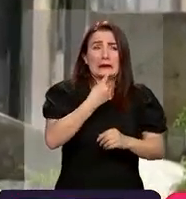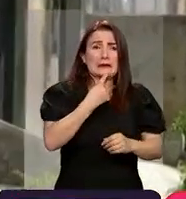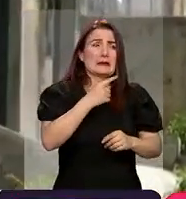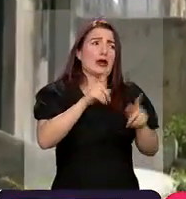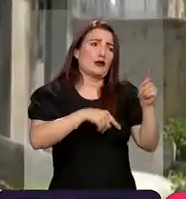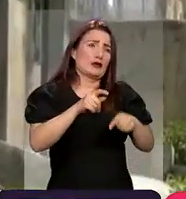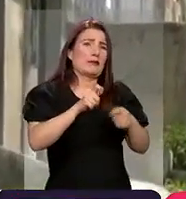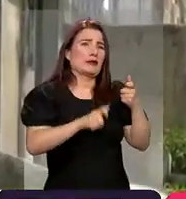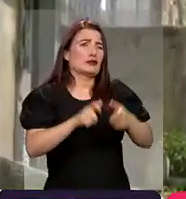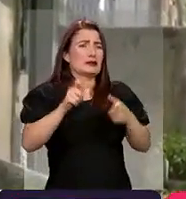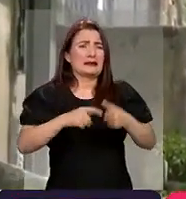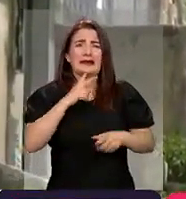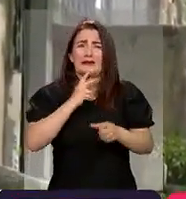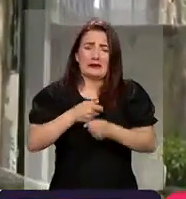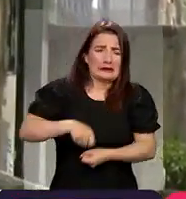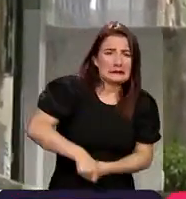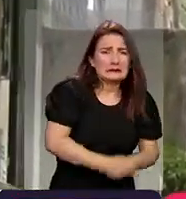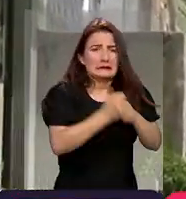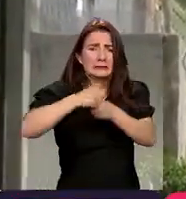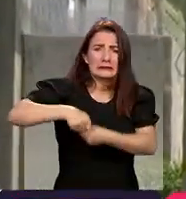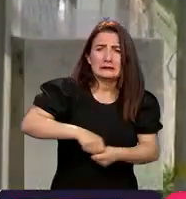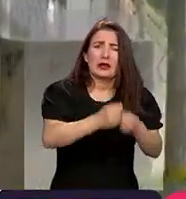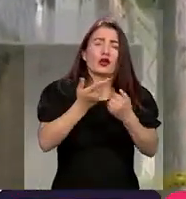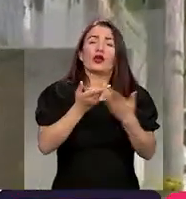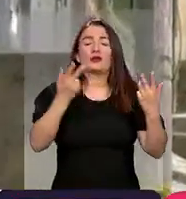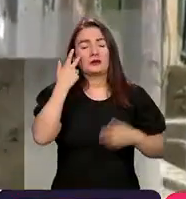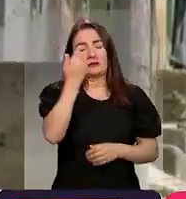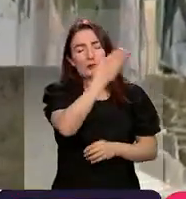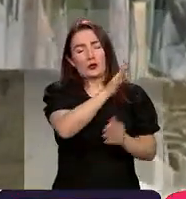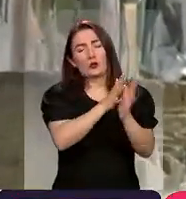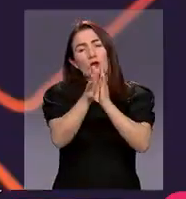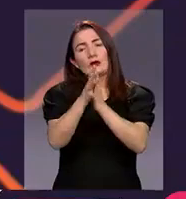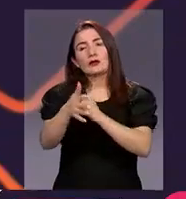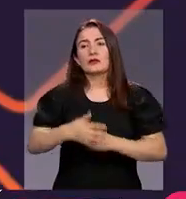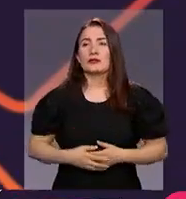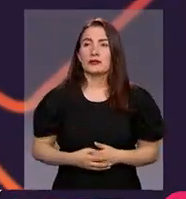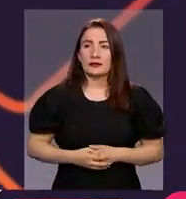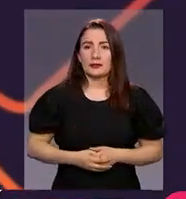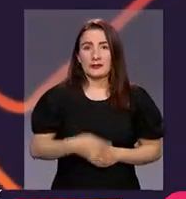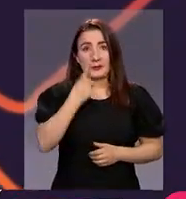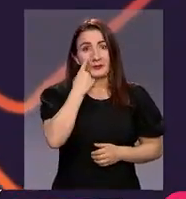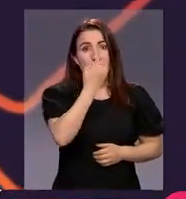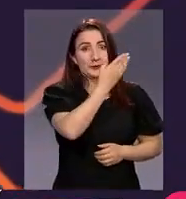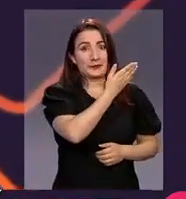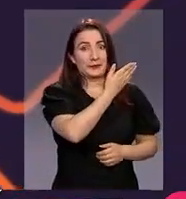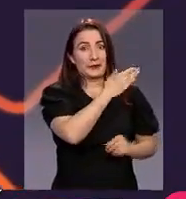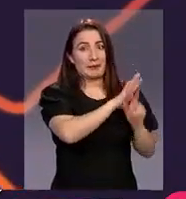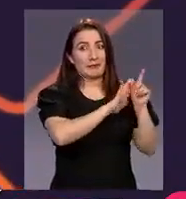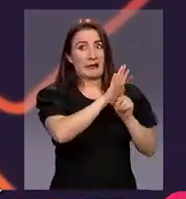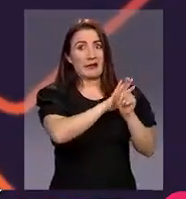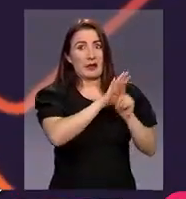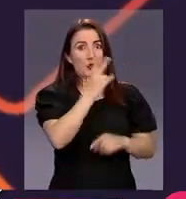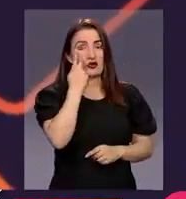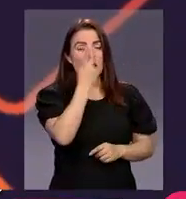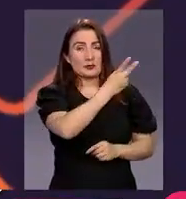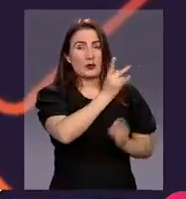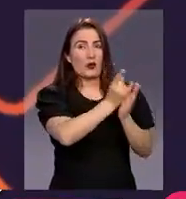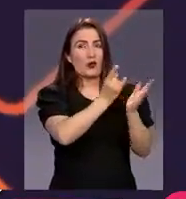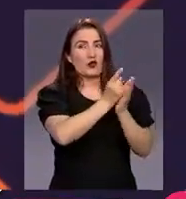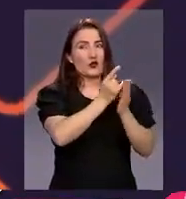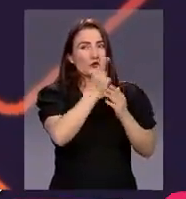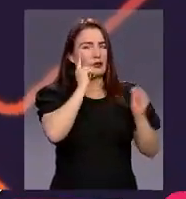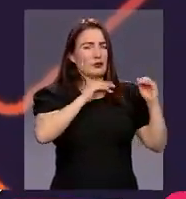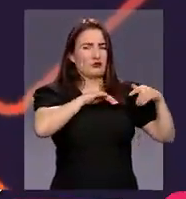que paliar. ¿Pero qué pasó exactamente? Pues se los contamos a continuación. Por medio de estos videos, residentes de Usme reportan